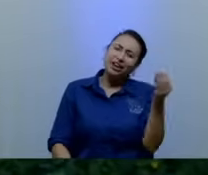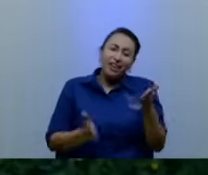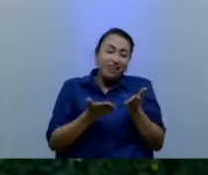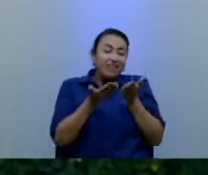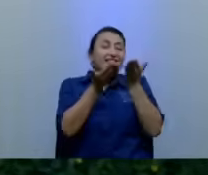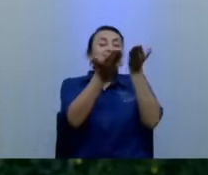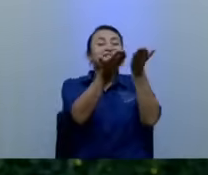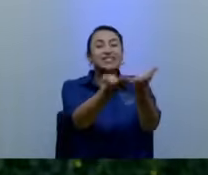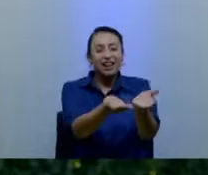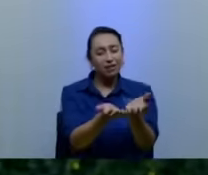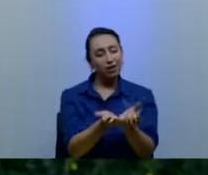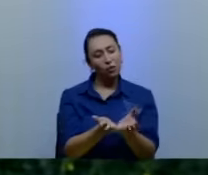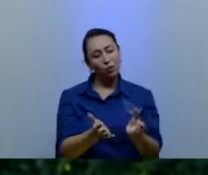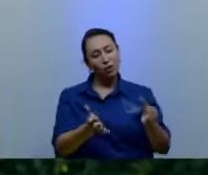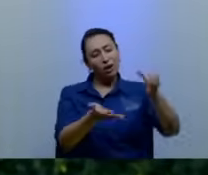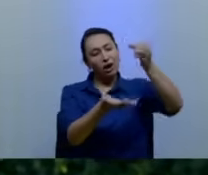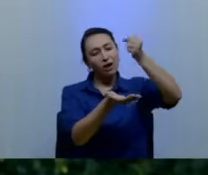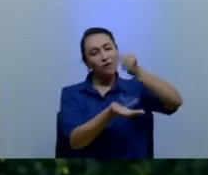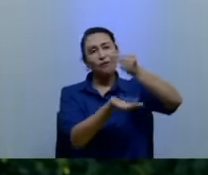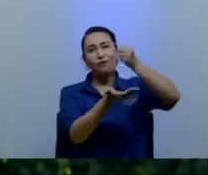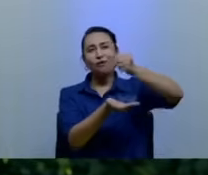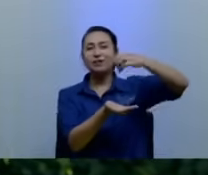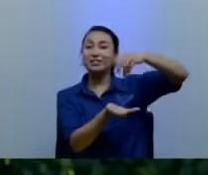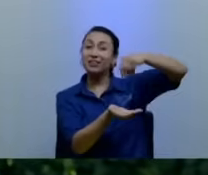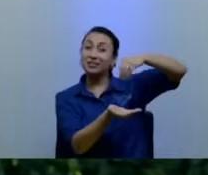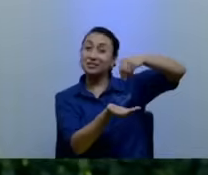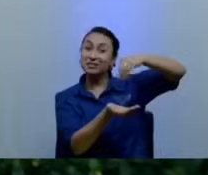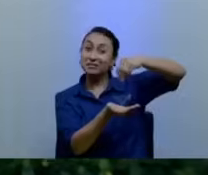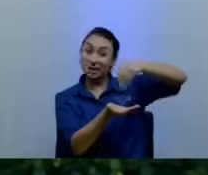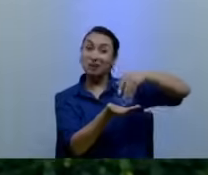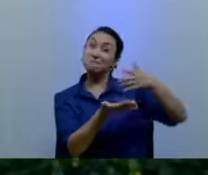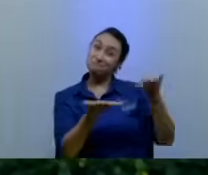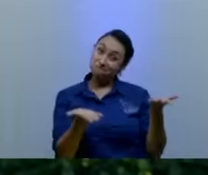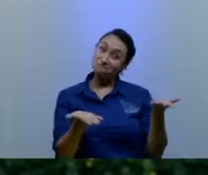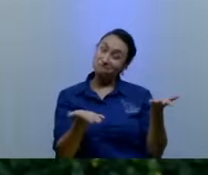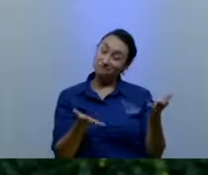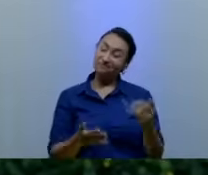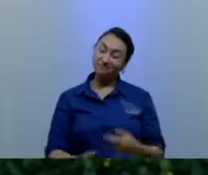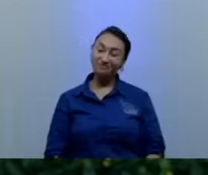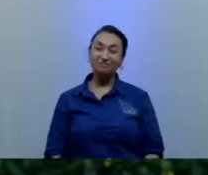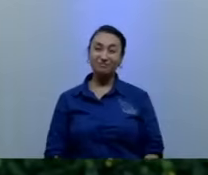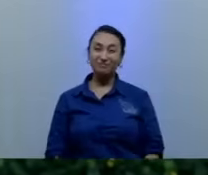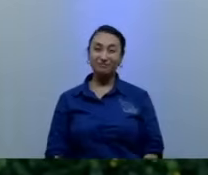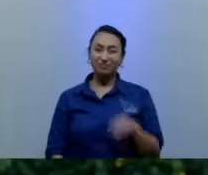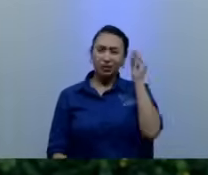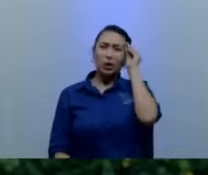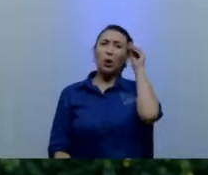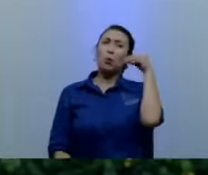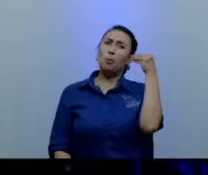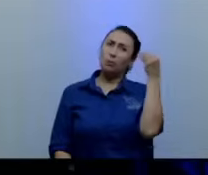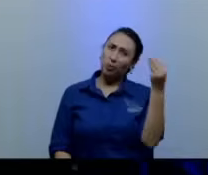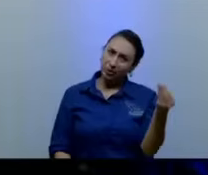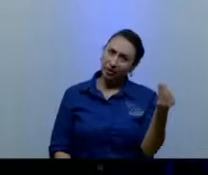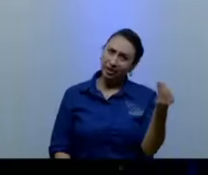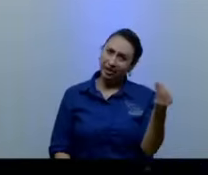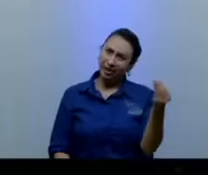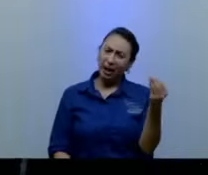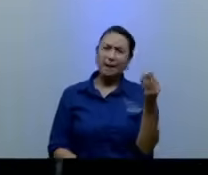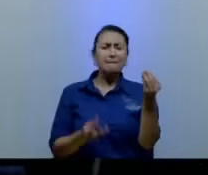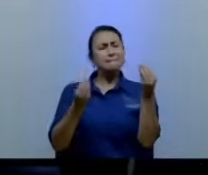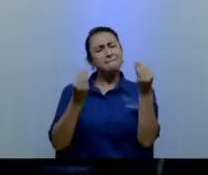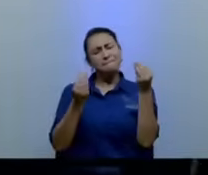palabra salario viene de salarium, y salarium viene de sal. ¿Por qué? Porque con